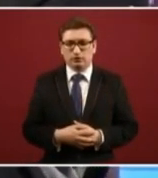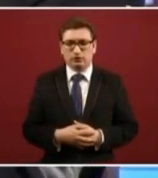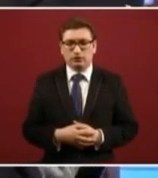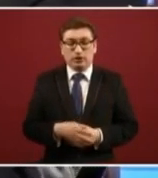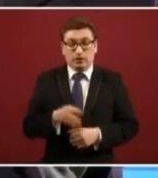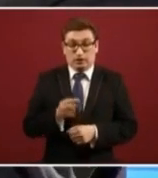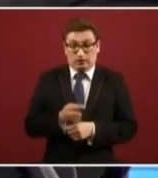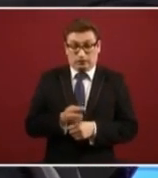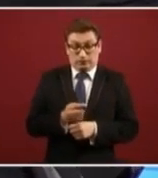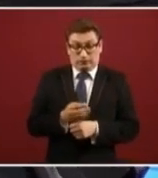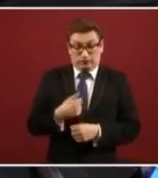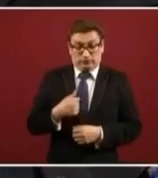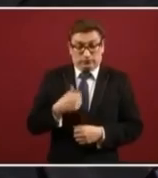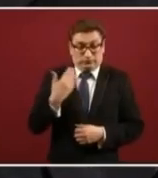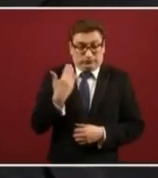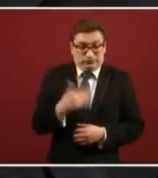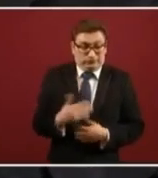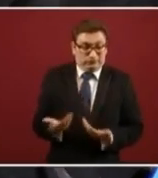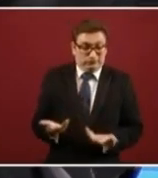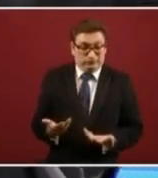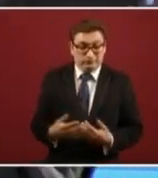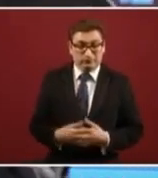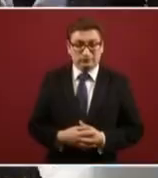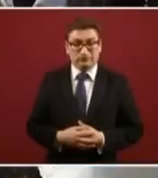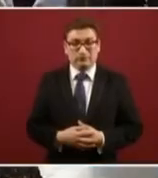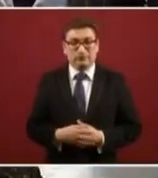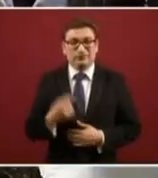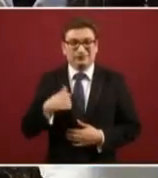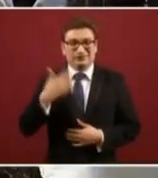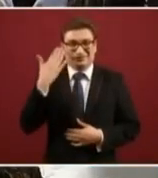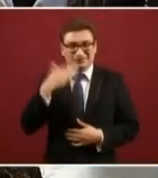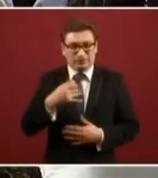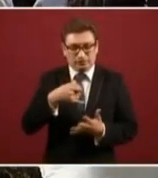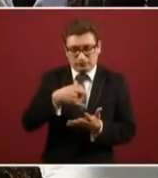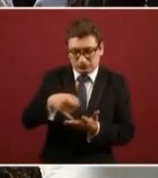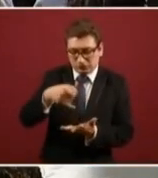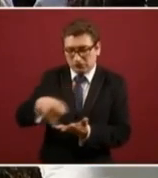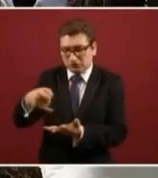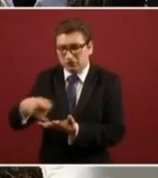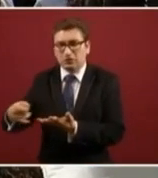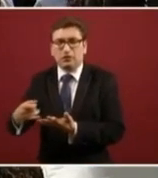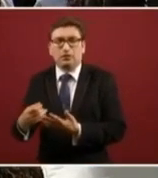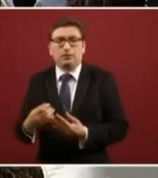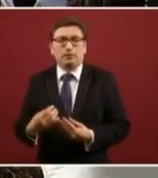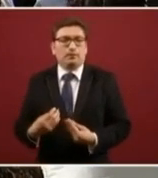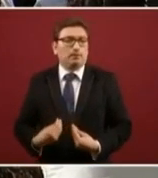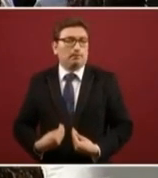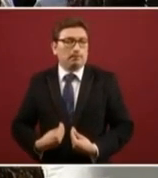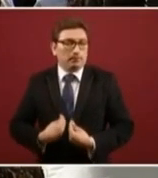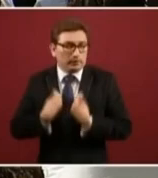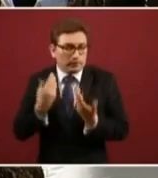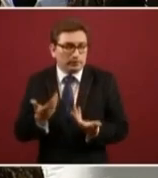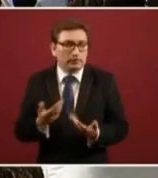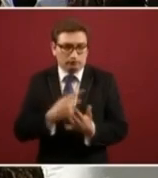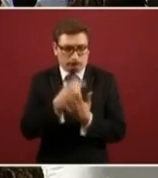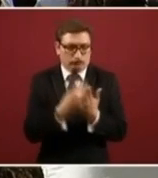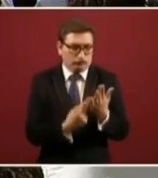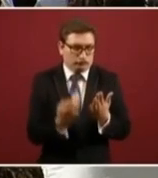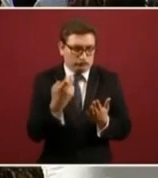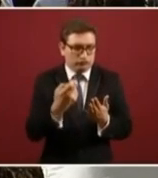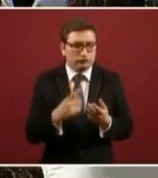Estoy escuchando de El Sembrando Vida, que ya hay